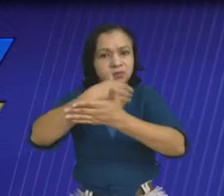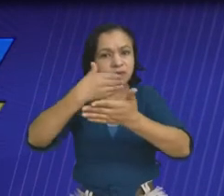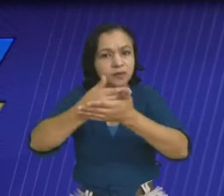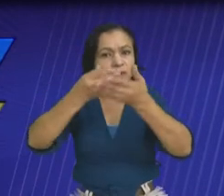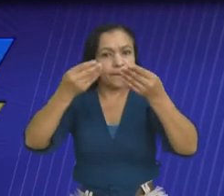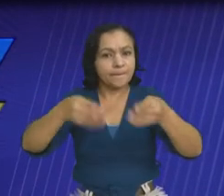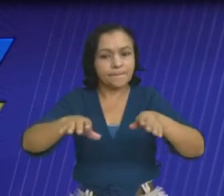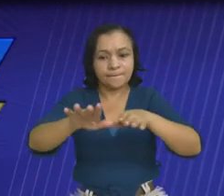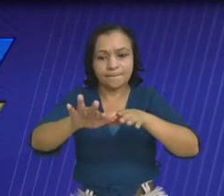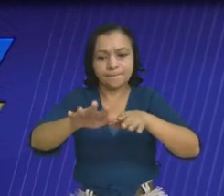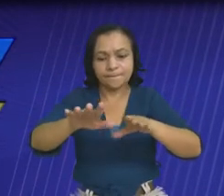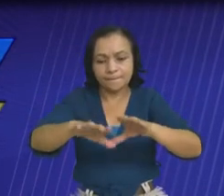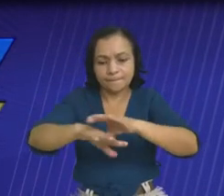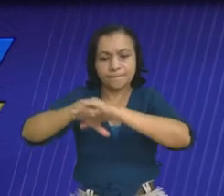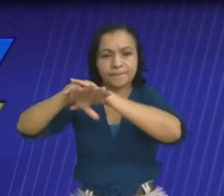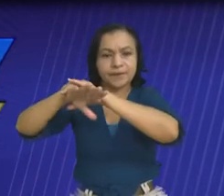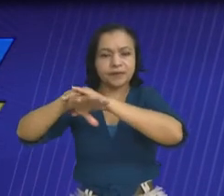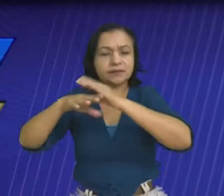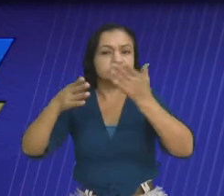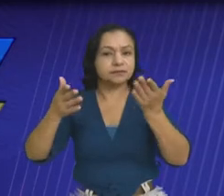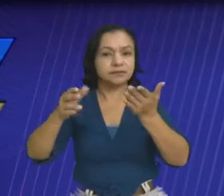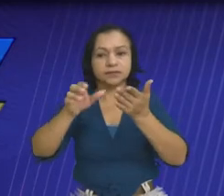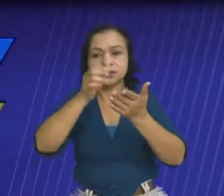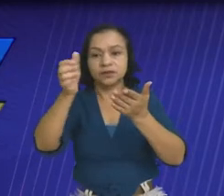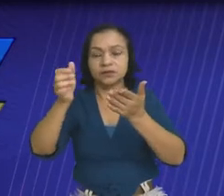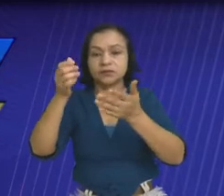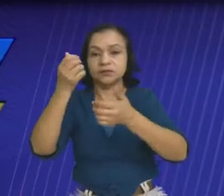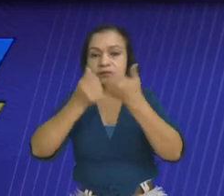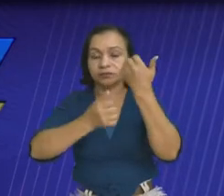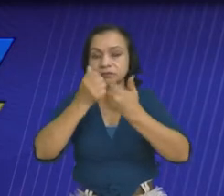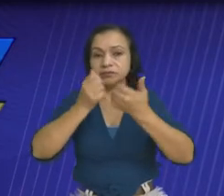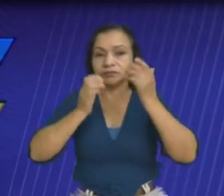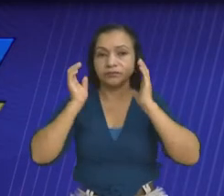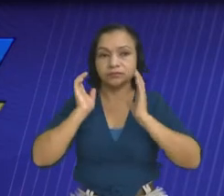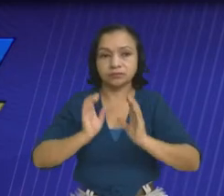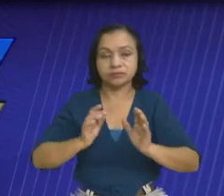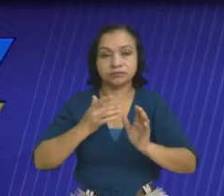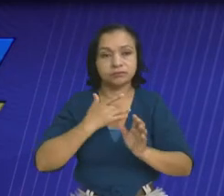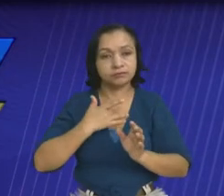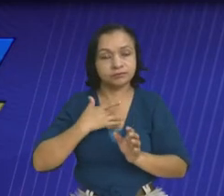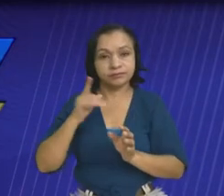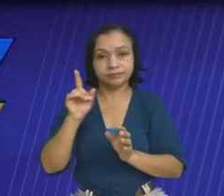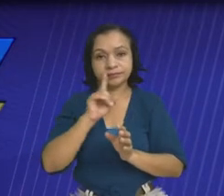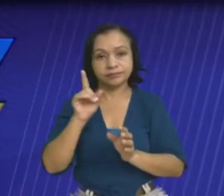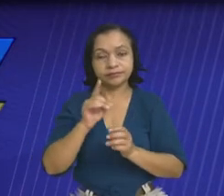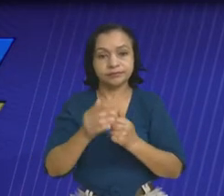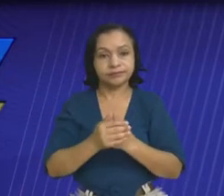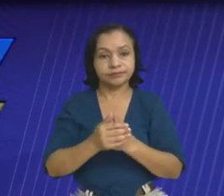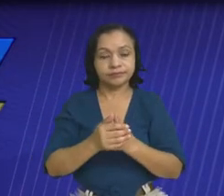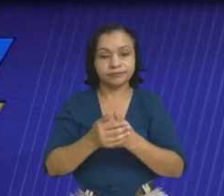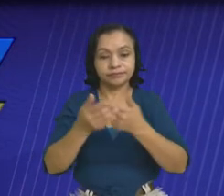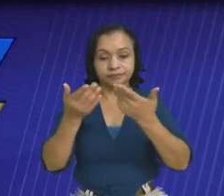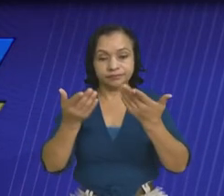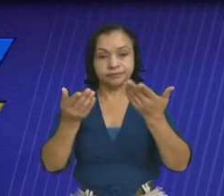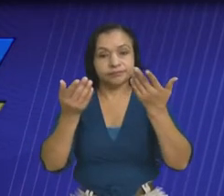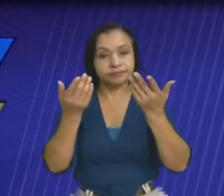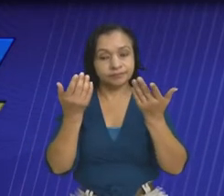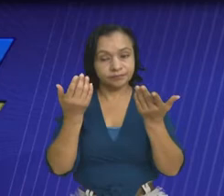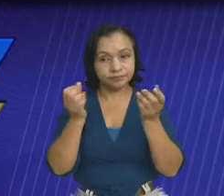y la ruta de atención en el caso de los que tienen algún trauma que no necesariamente derivó en la pérdida de algún miembro, pero que